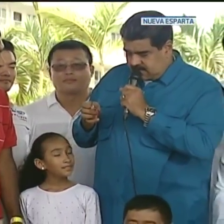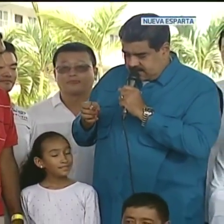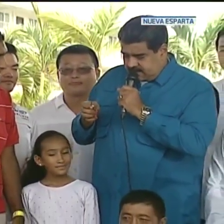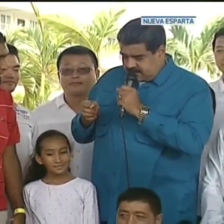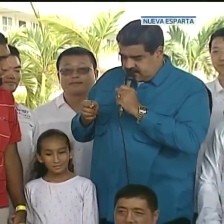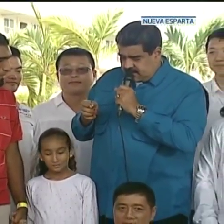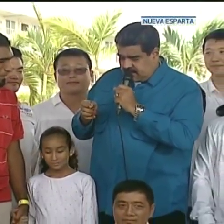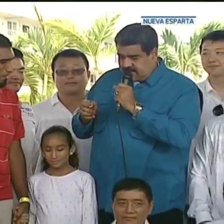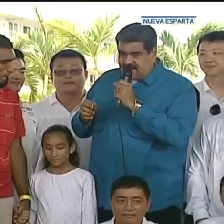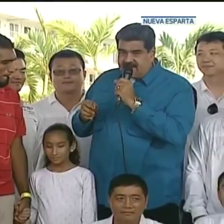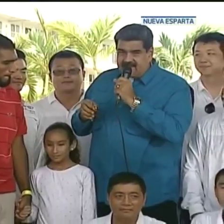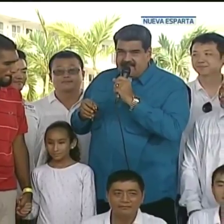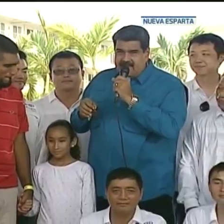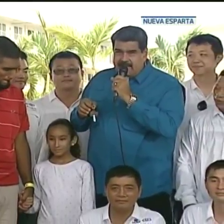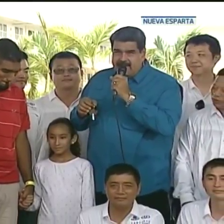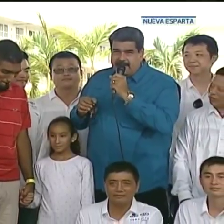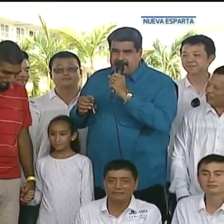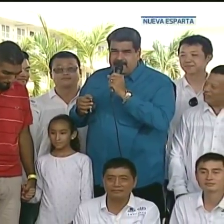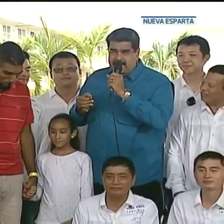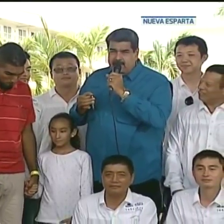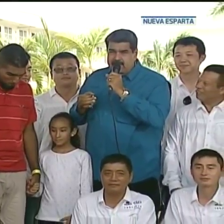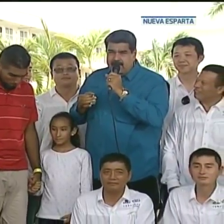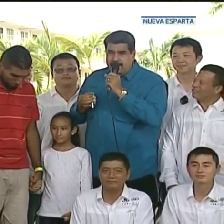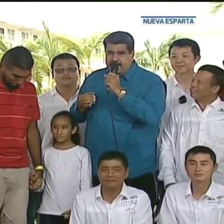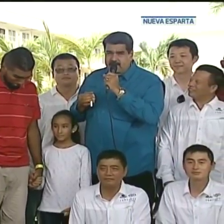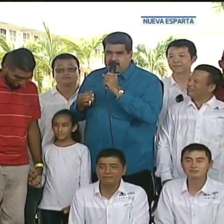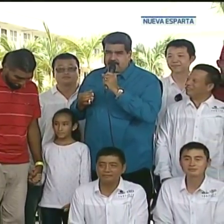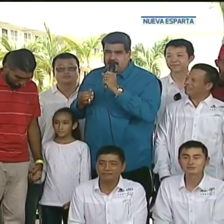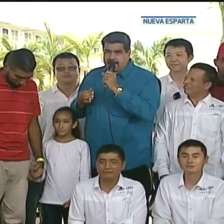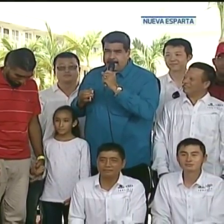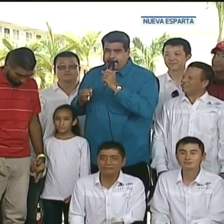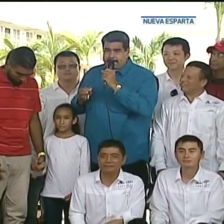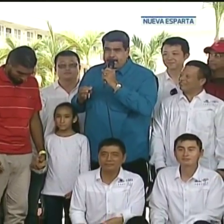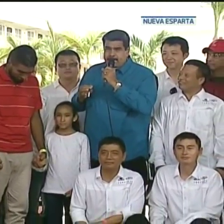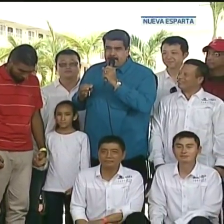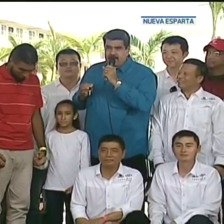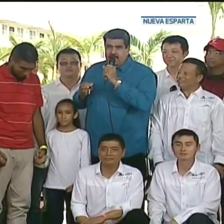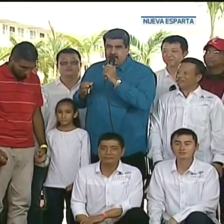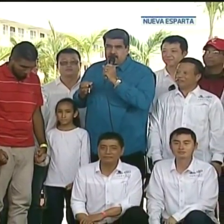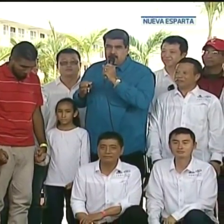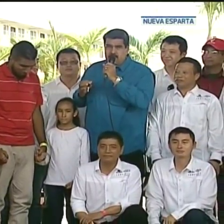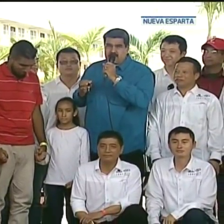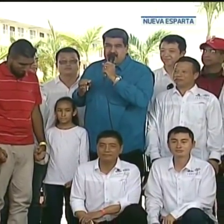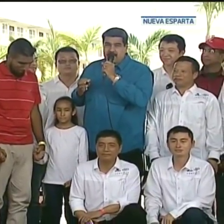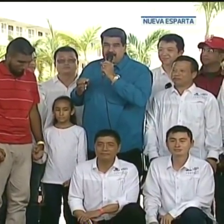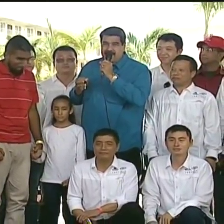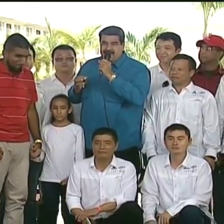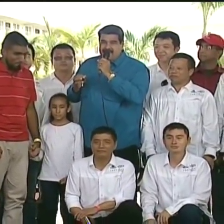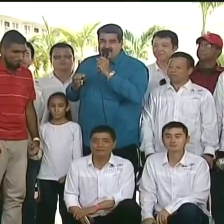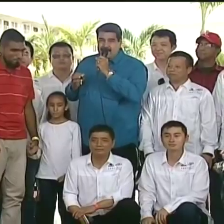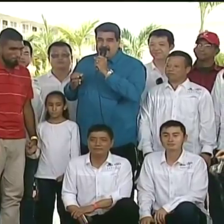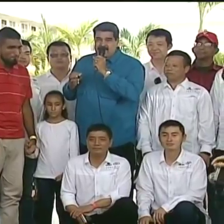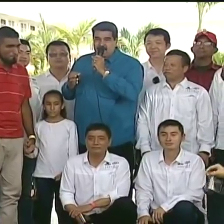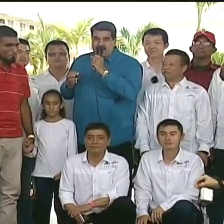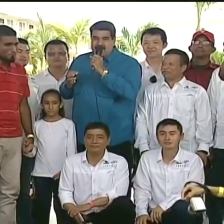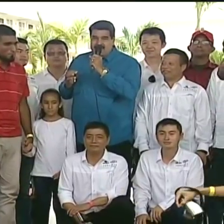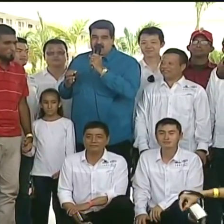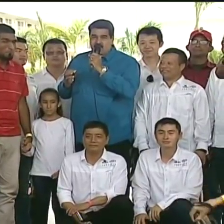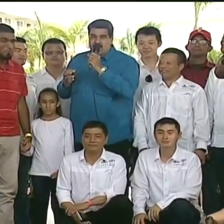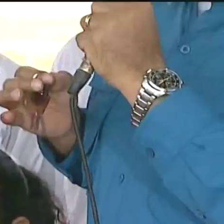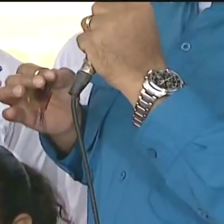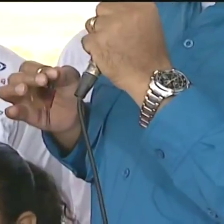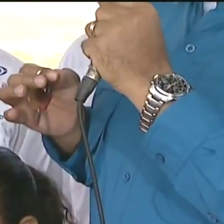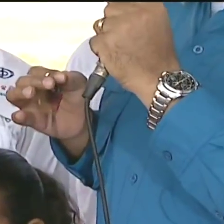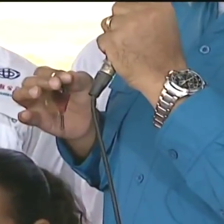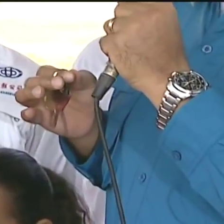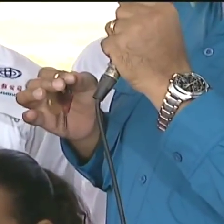yo te voy a entregar esta llave. Cada vez que entrego una llave, pienso en Chávez. Porque este fue el sueño de Chávez. Estamos haciendo realidad